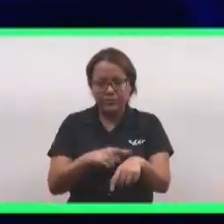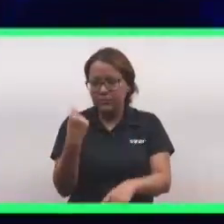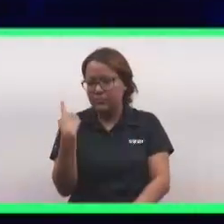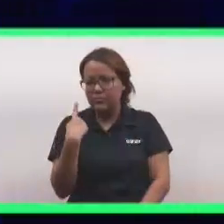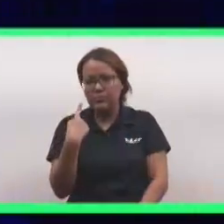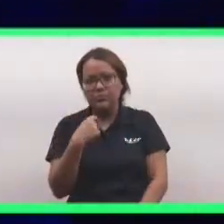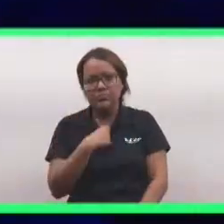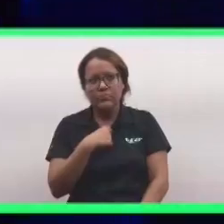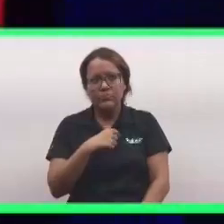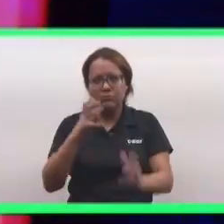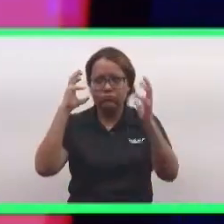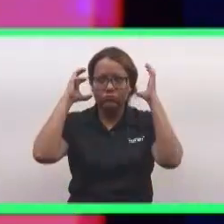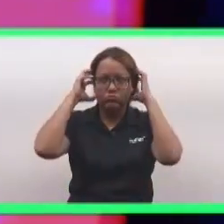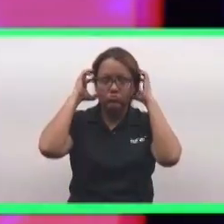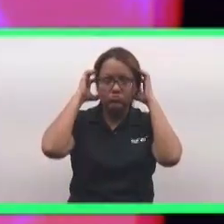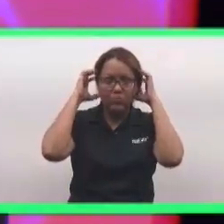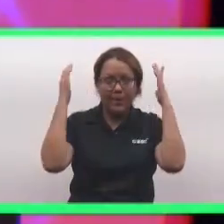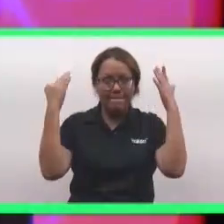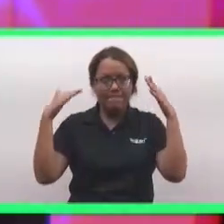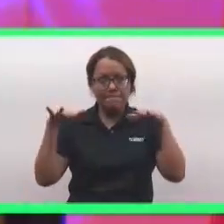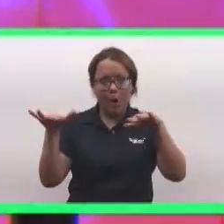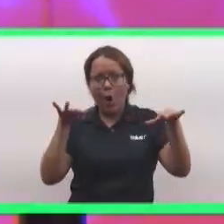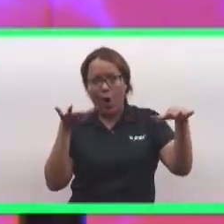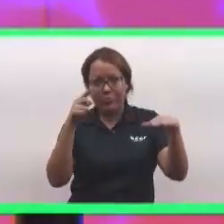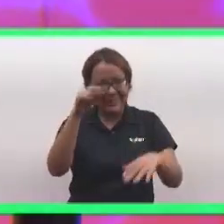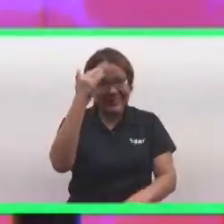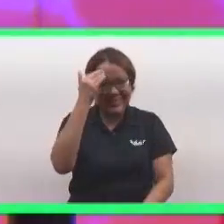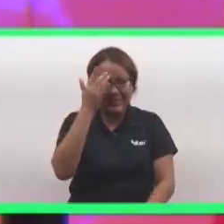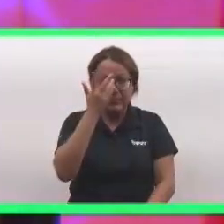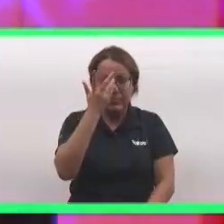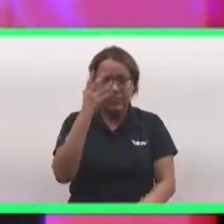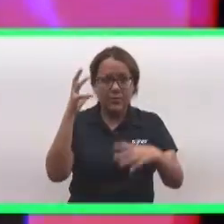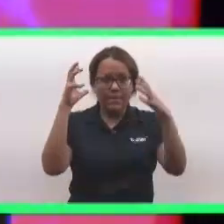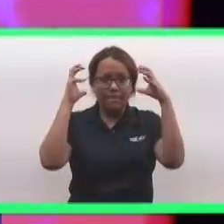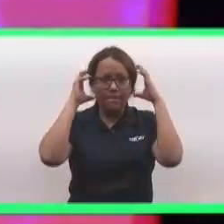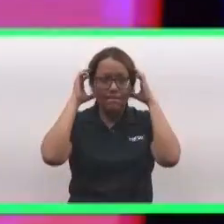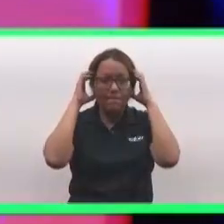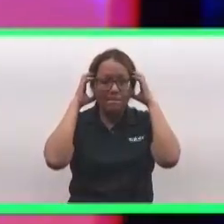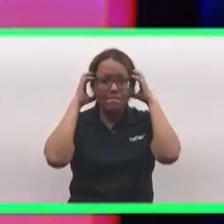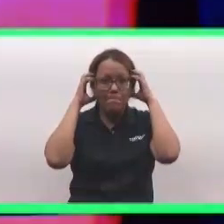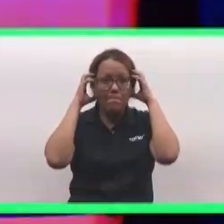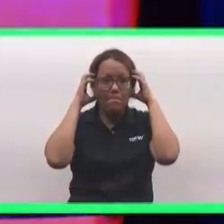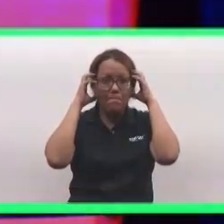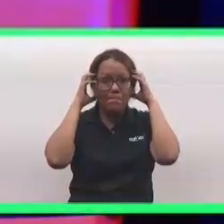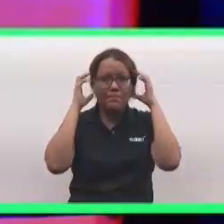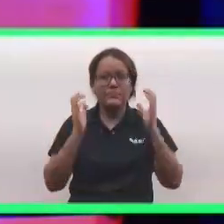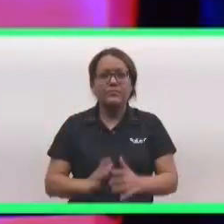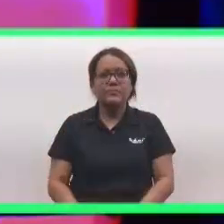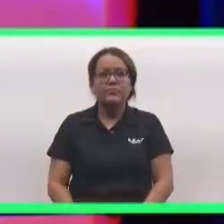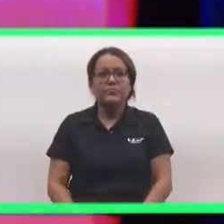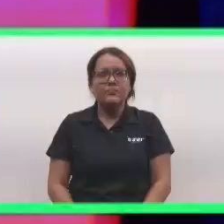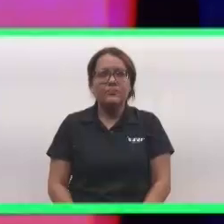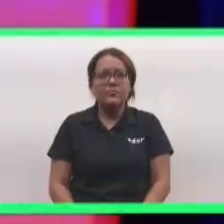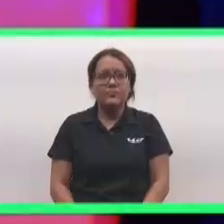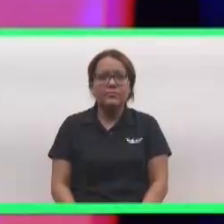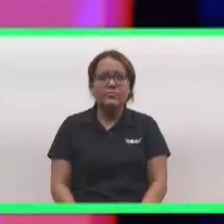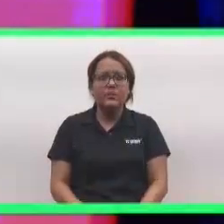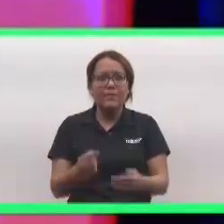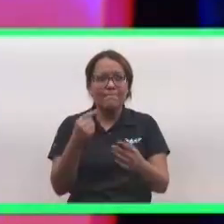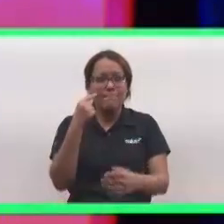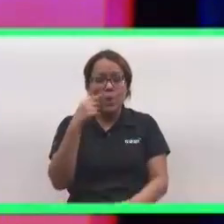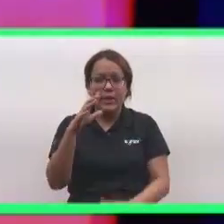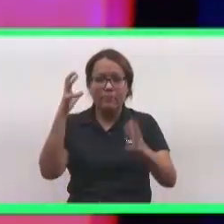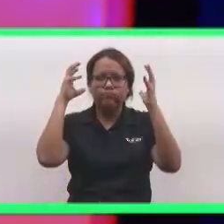en esos audífonos que están tan de moda, que se llama Noise Canceling System, una cosa que le cancela el sonido a su alrededor.